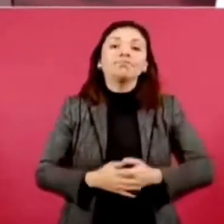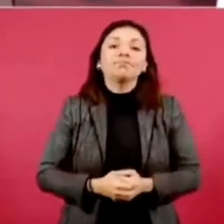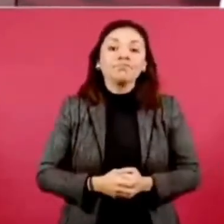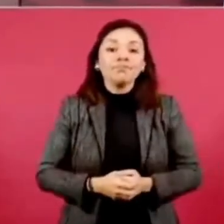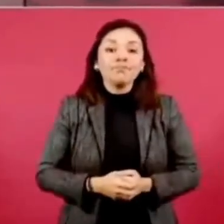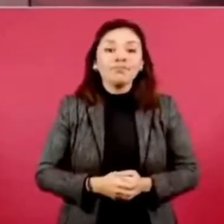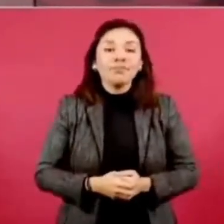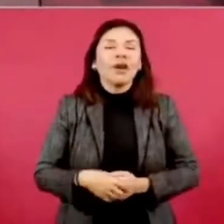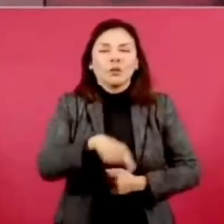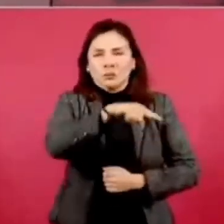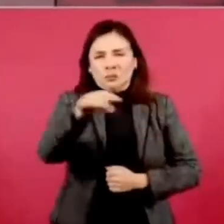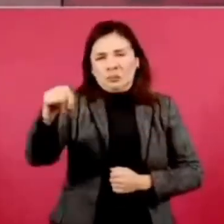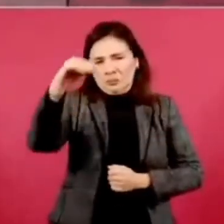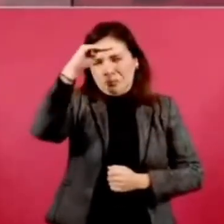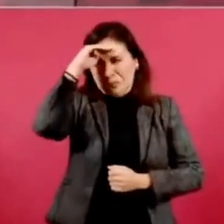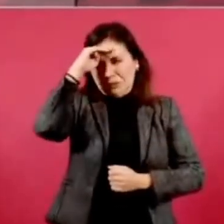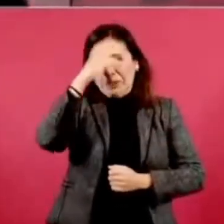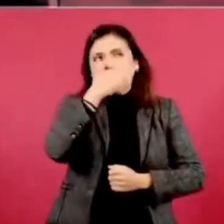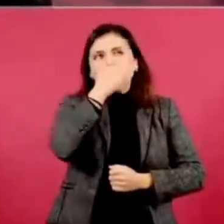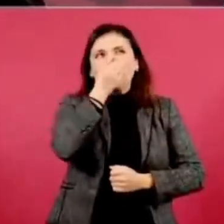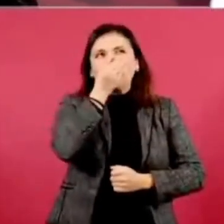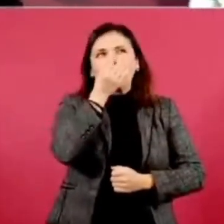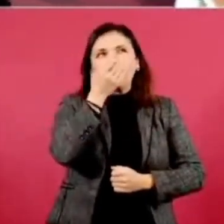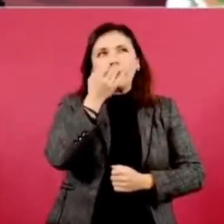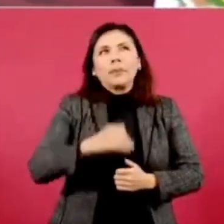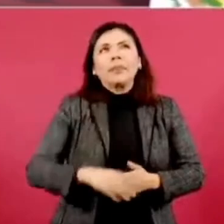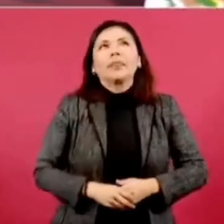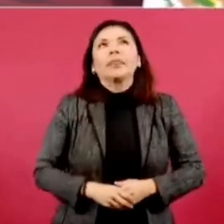Porque olvídense